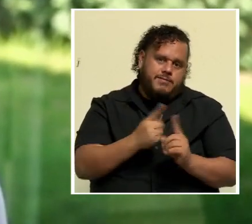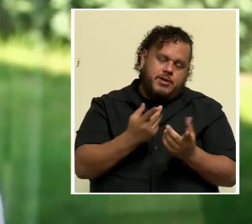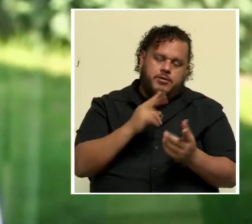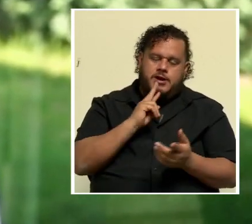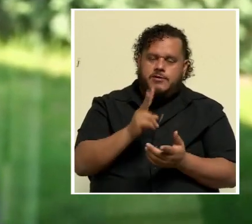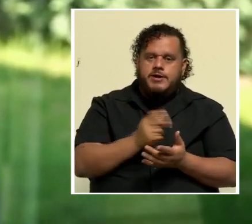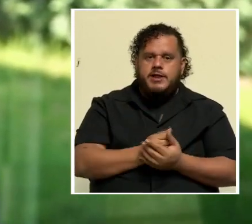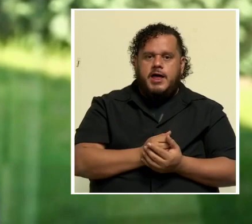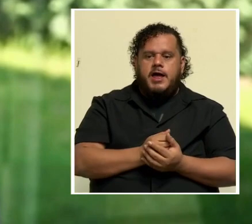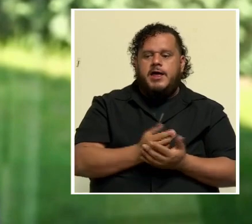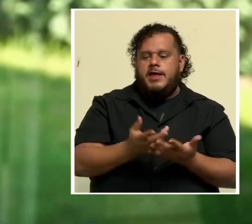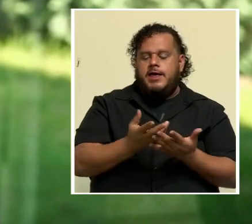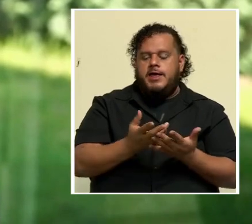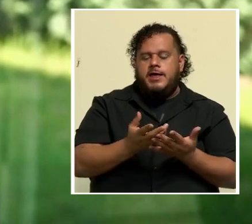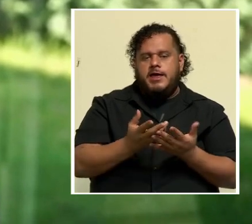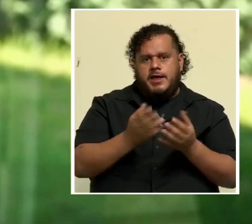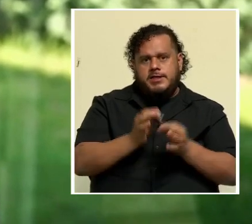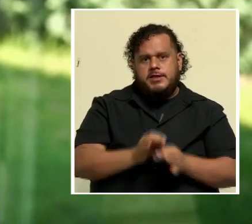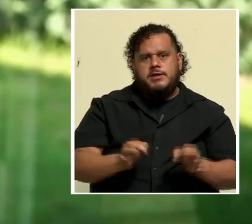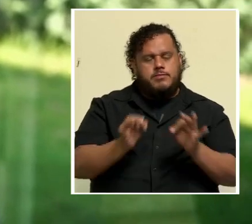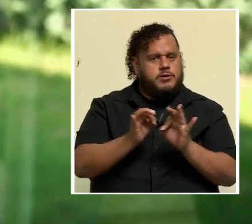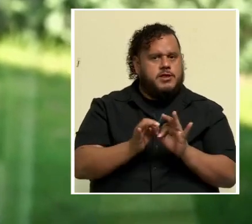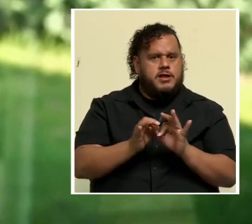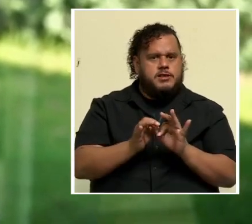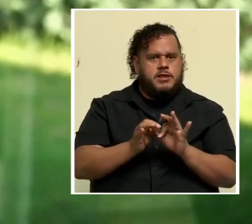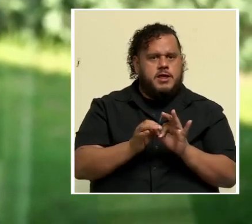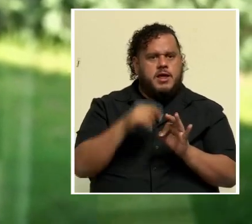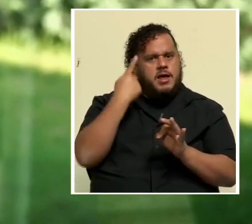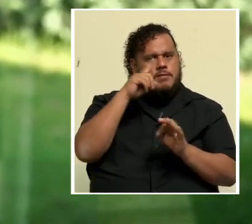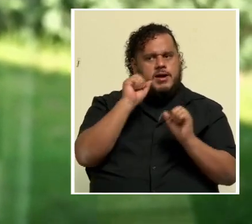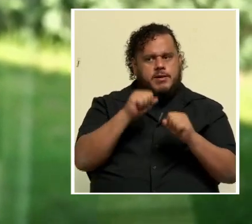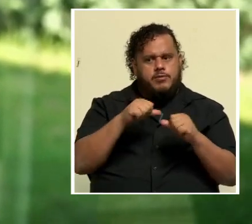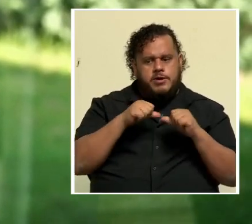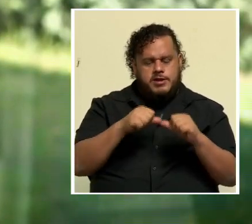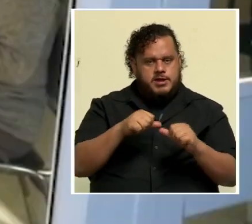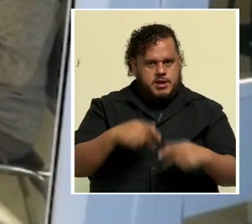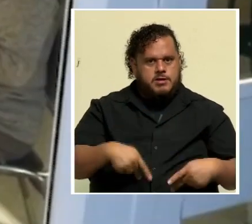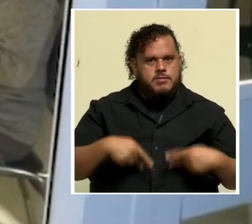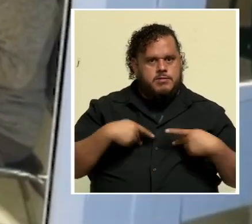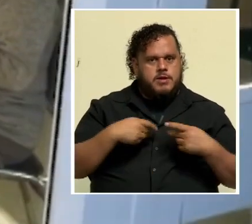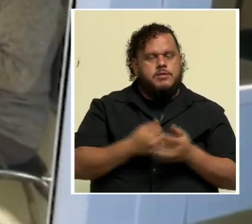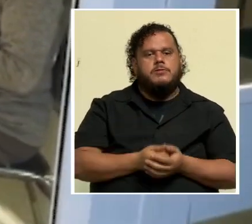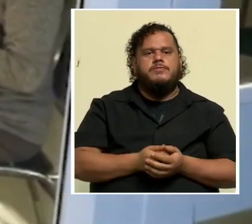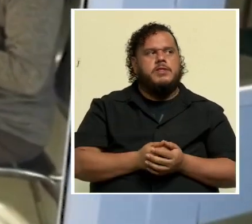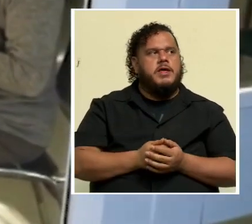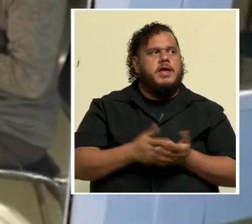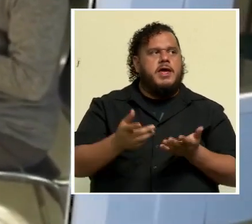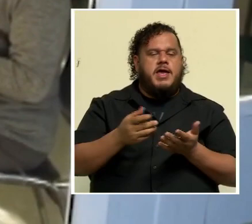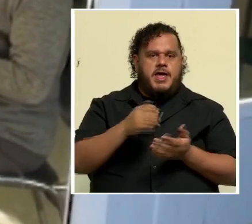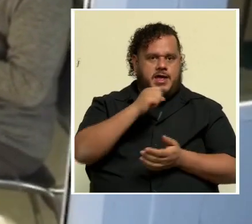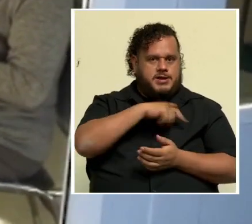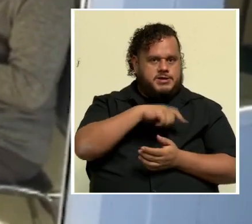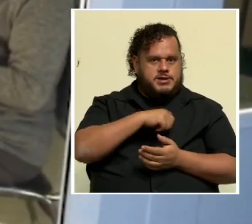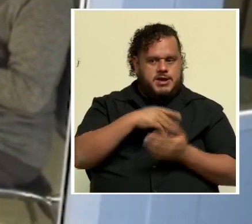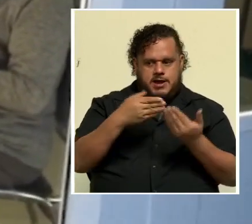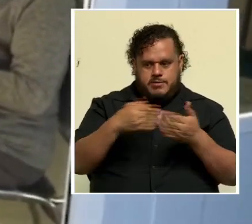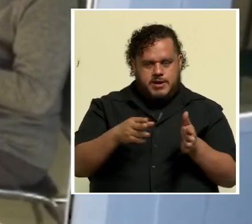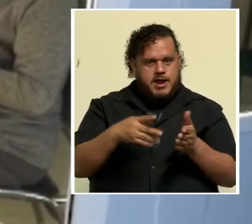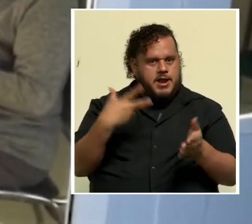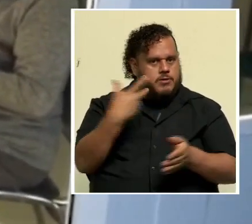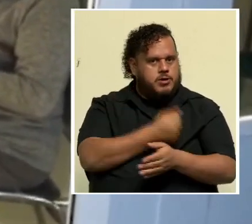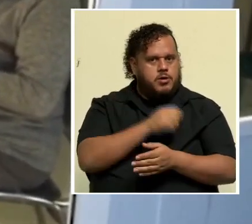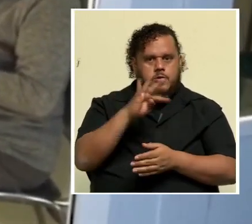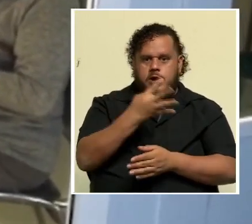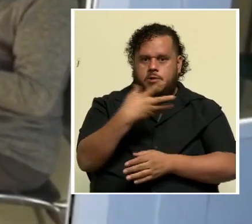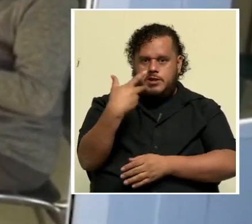verdad que es importante para poder seguir viviendo. El mes que viene Chile abrirá la vacunación con la